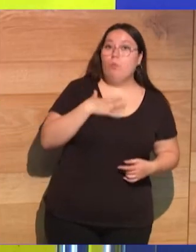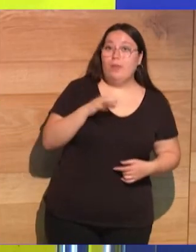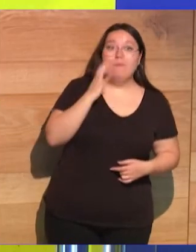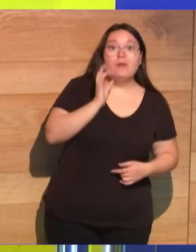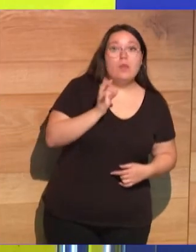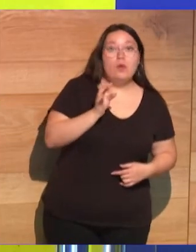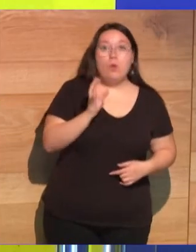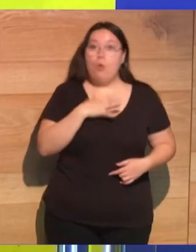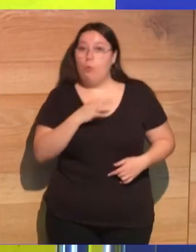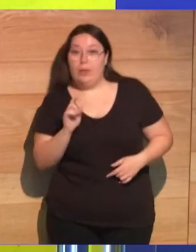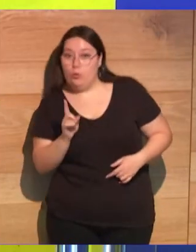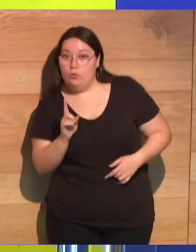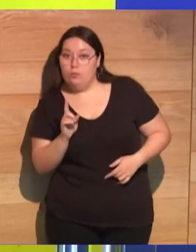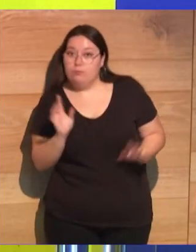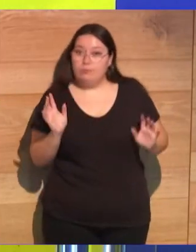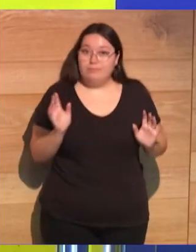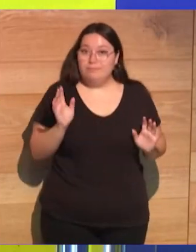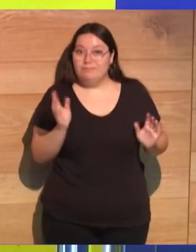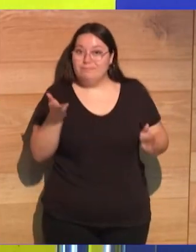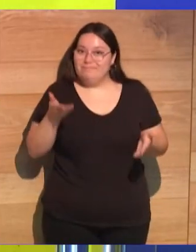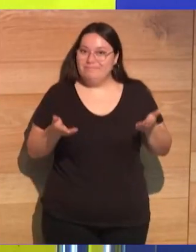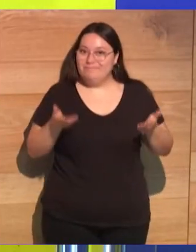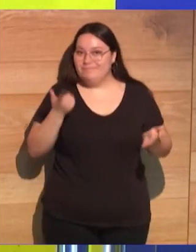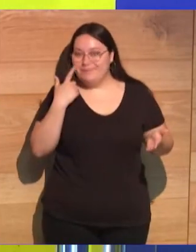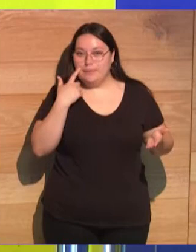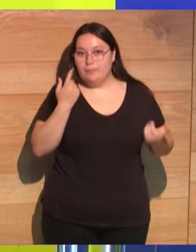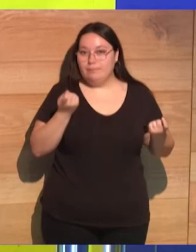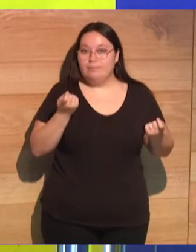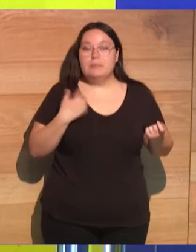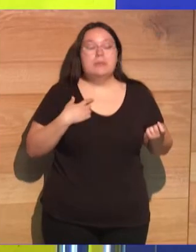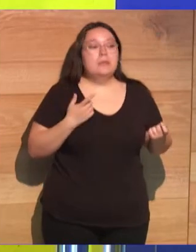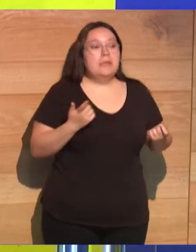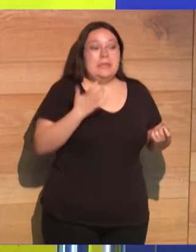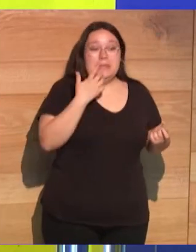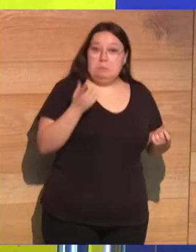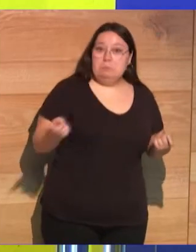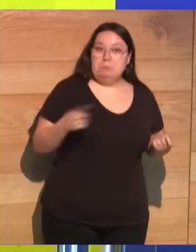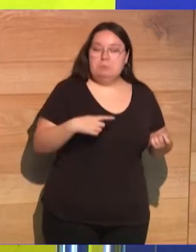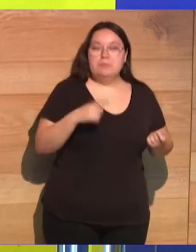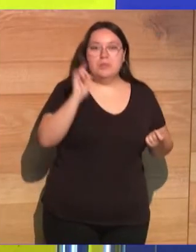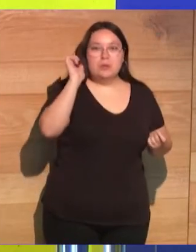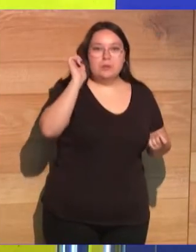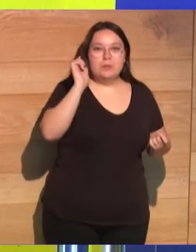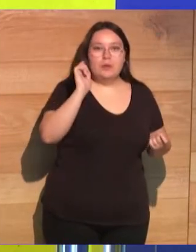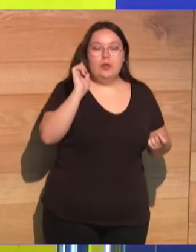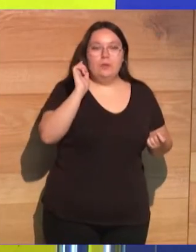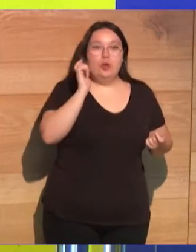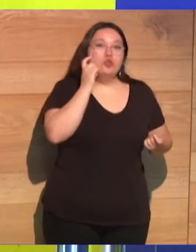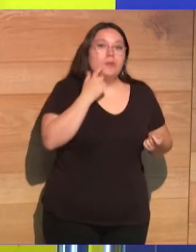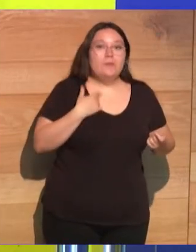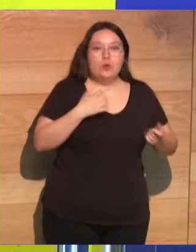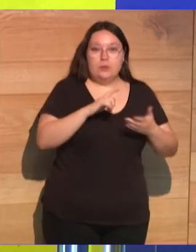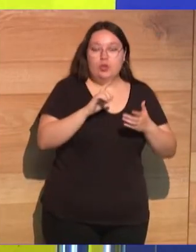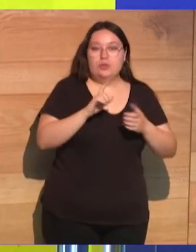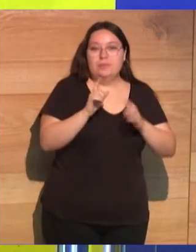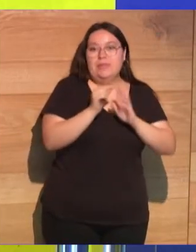verdad o puede que no. Curiosamente, si leéis en los términos y condiciones, que ya sé que esto nunca lo lee nadie,